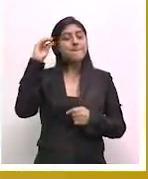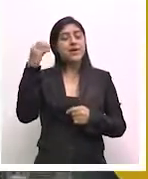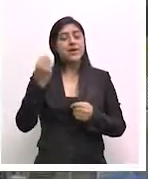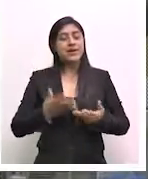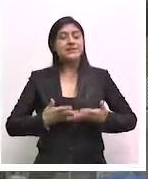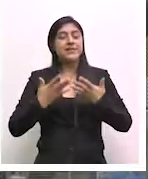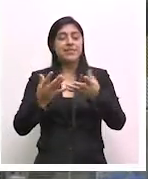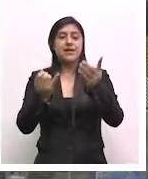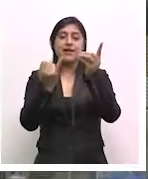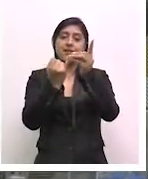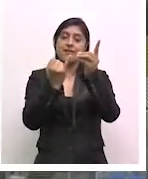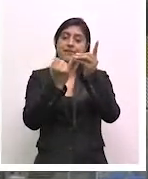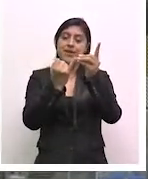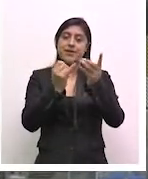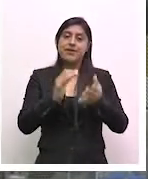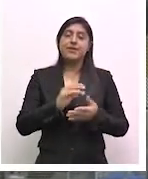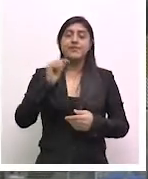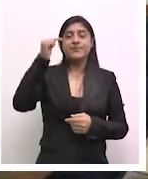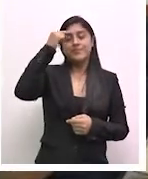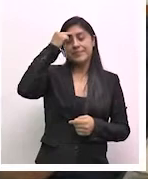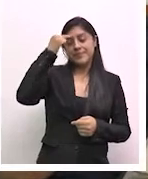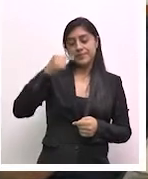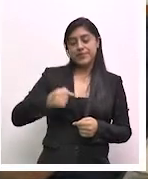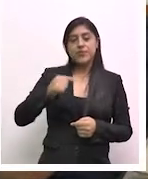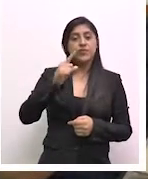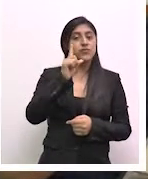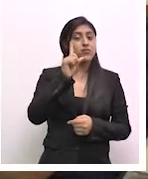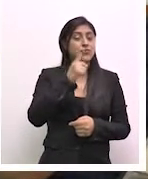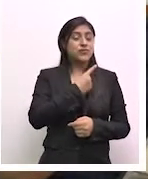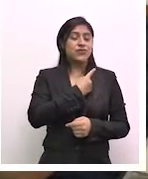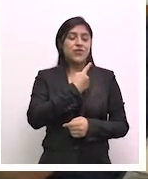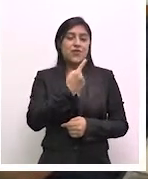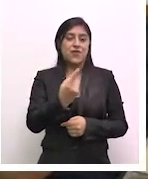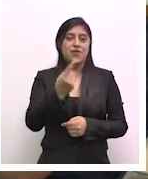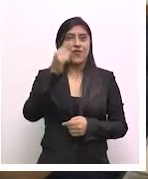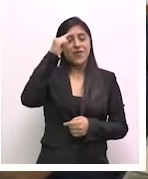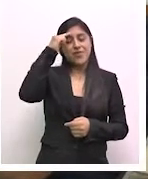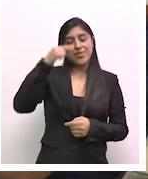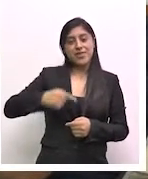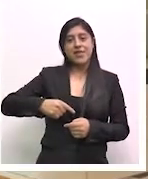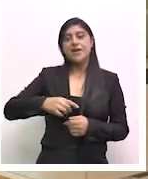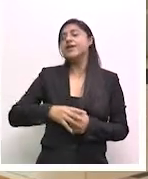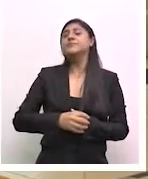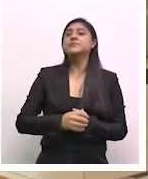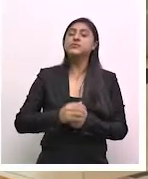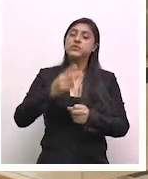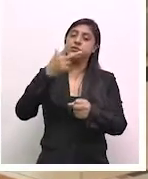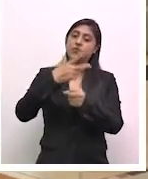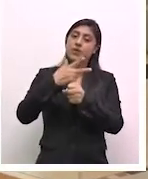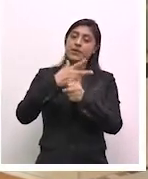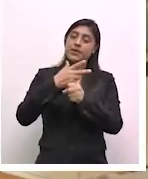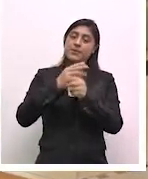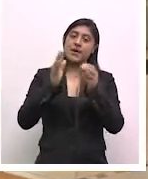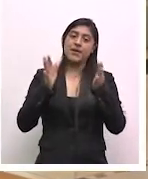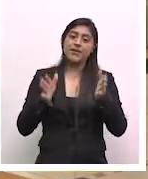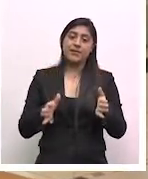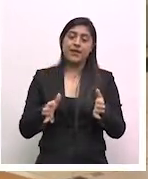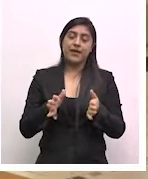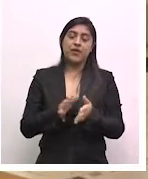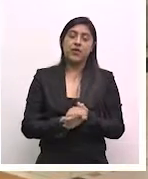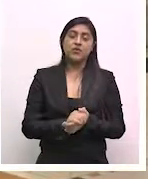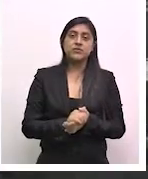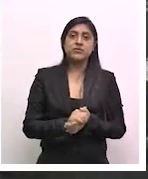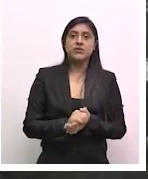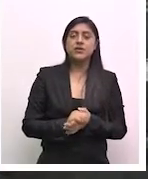derivado de la devoción y fe en nuestro país la mayoría de los nombres elegidos por los guatemaltecos para identificar a